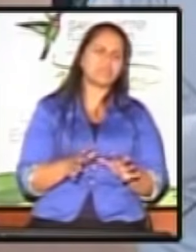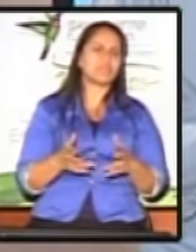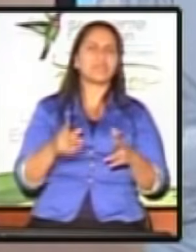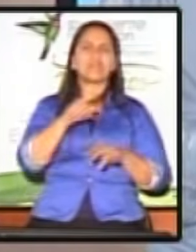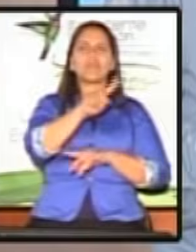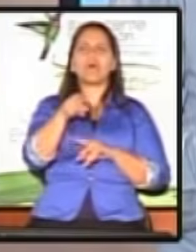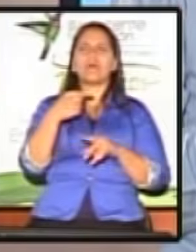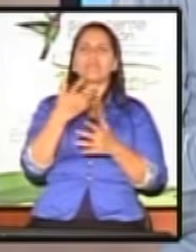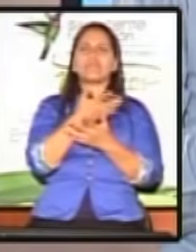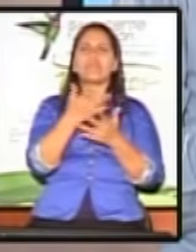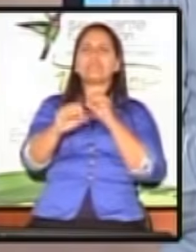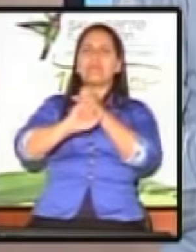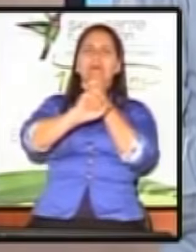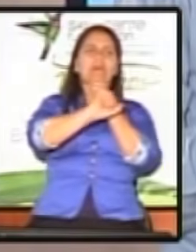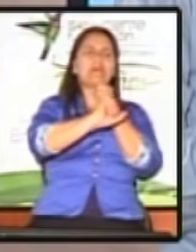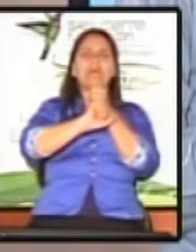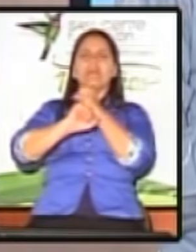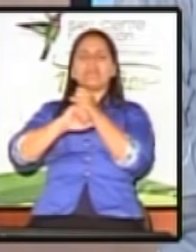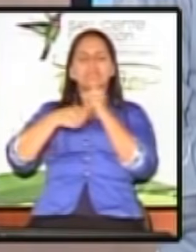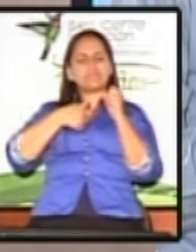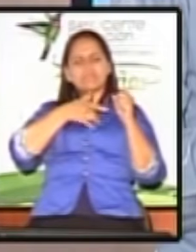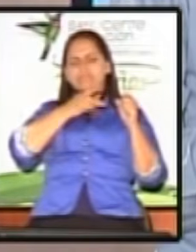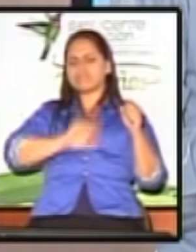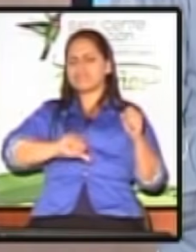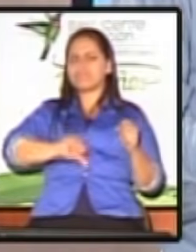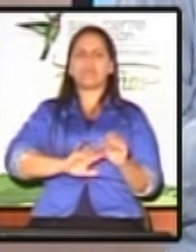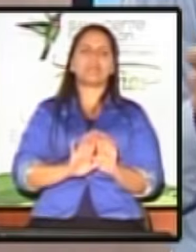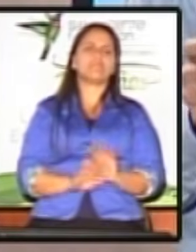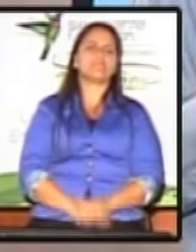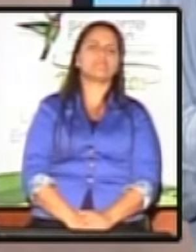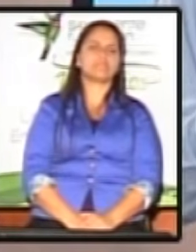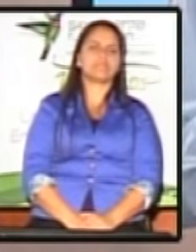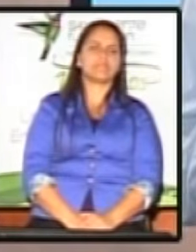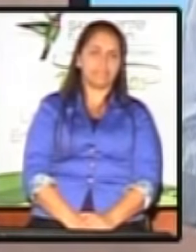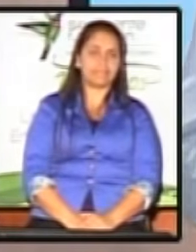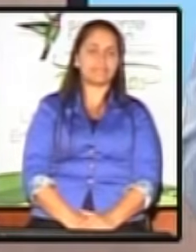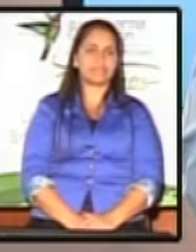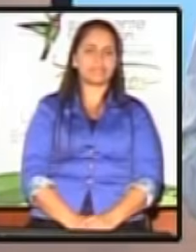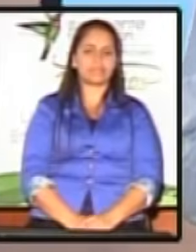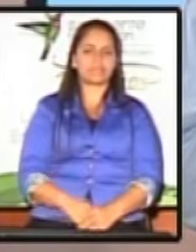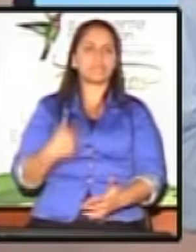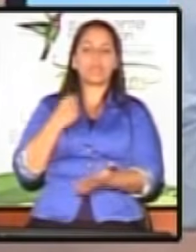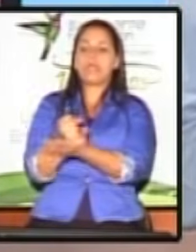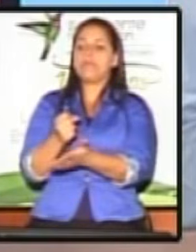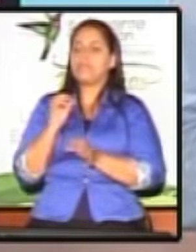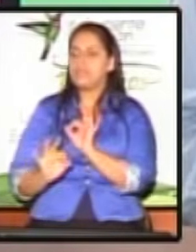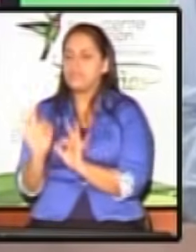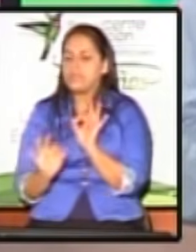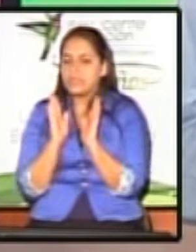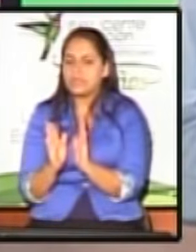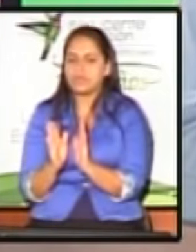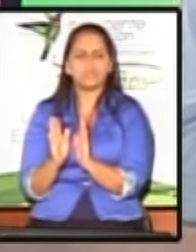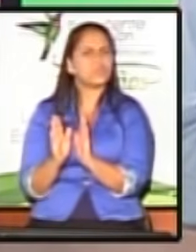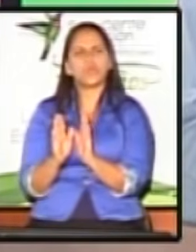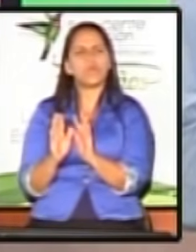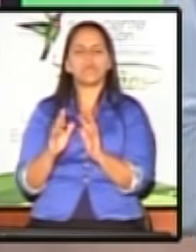haciendo un montón de cosas por mí, pero yo me siento un desastre. Ahí está la clave, no agotarse cuidando al otro, ni